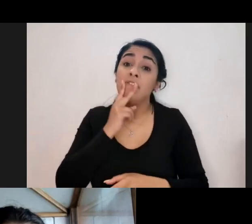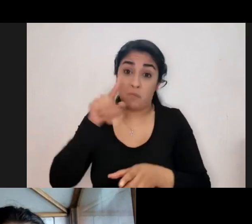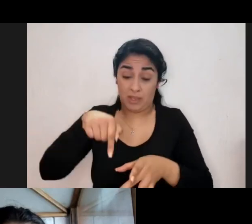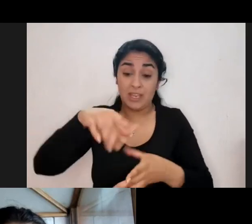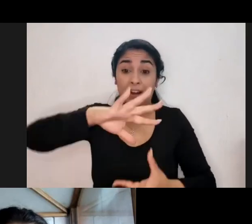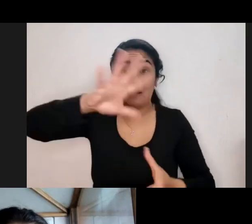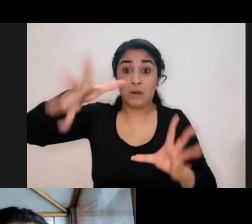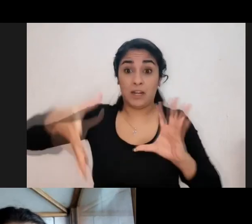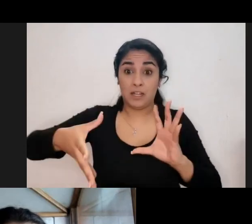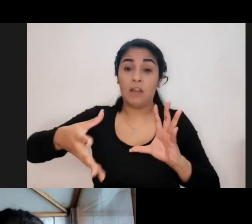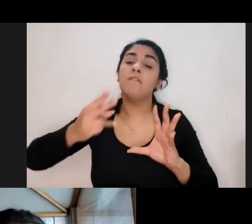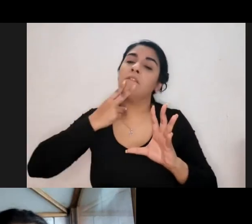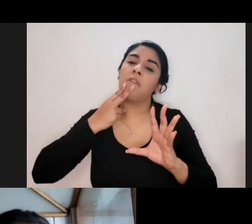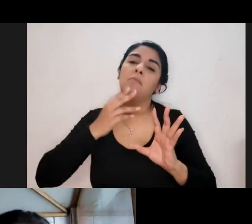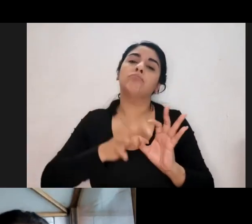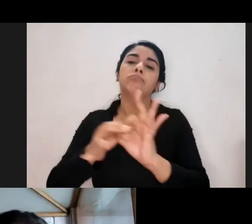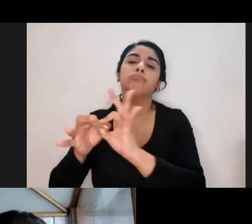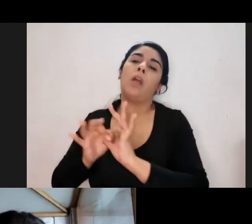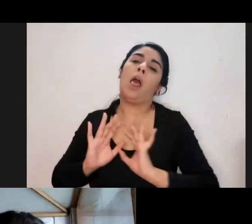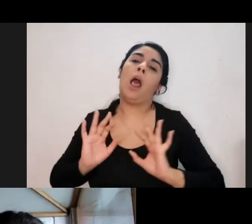armonía.